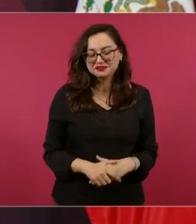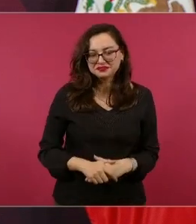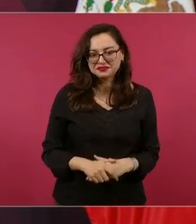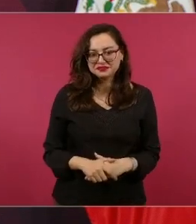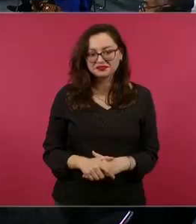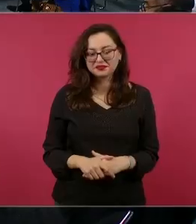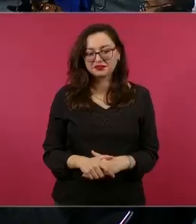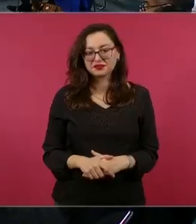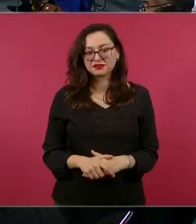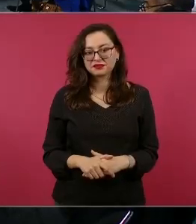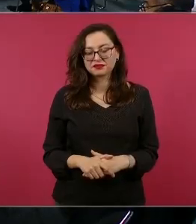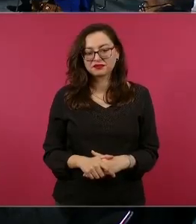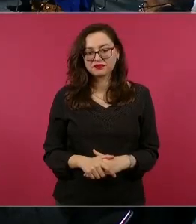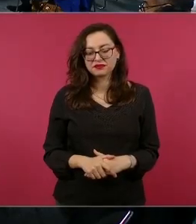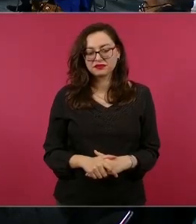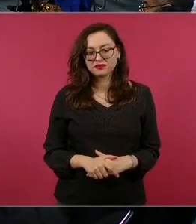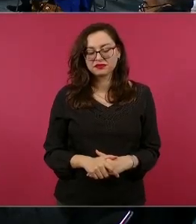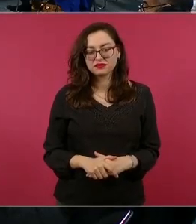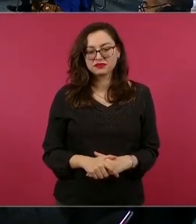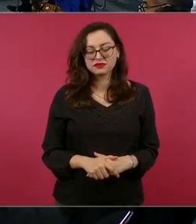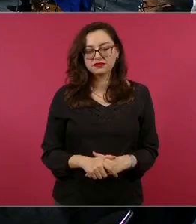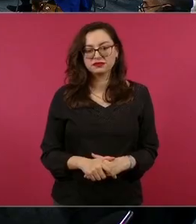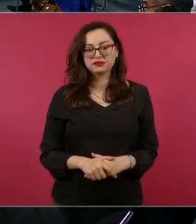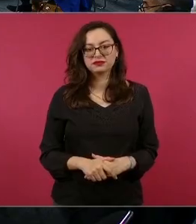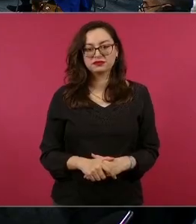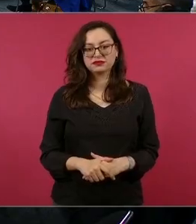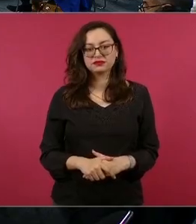O sea, hay